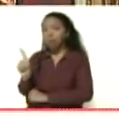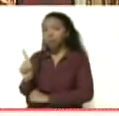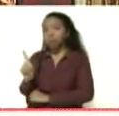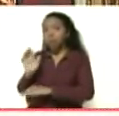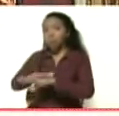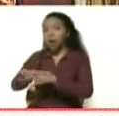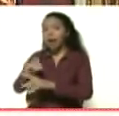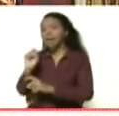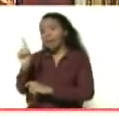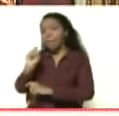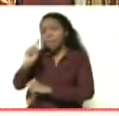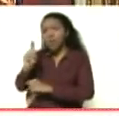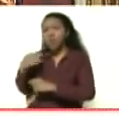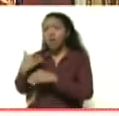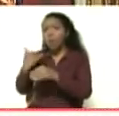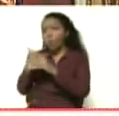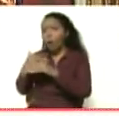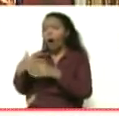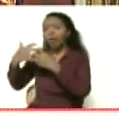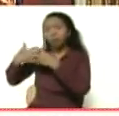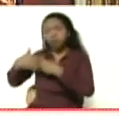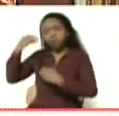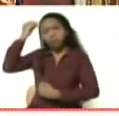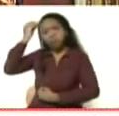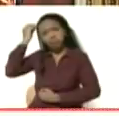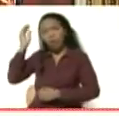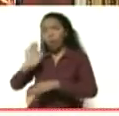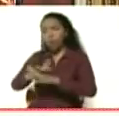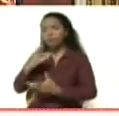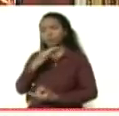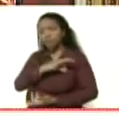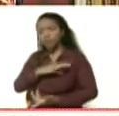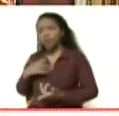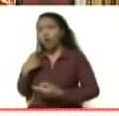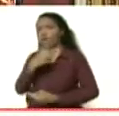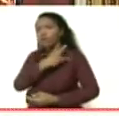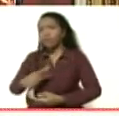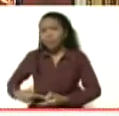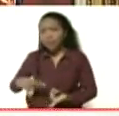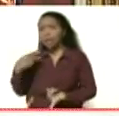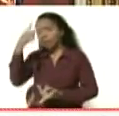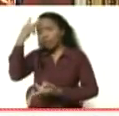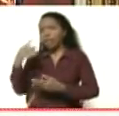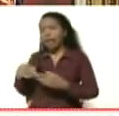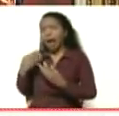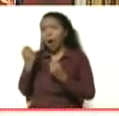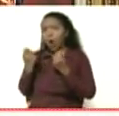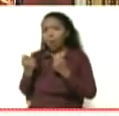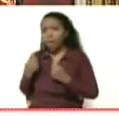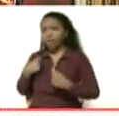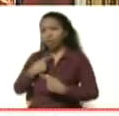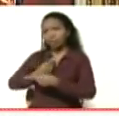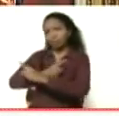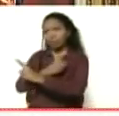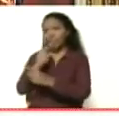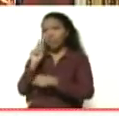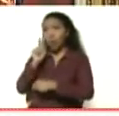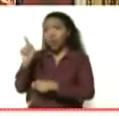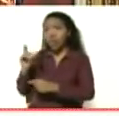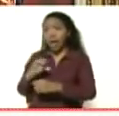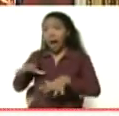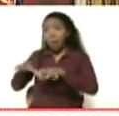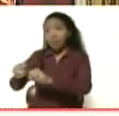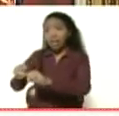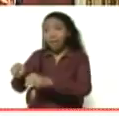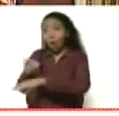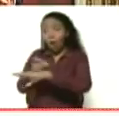la reflexión, señora vicepresidenta, señor vicepresidente de Economía. Lo veo nervioso, ¿qué le pasa? ¿Es usted el capitalista del